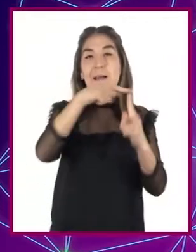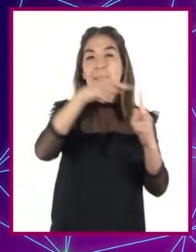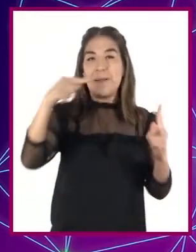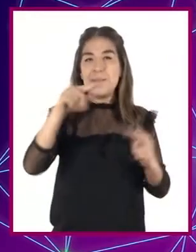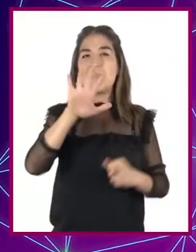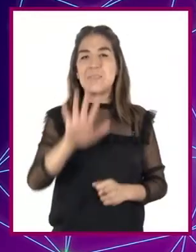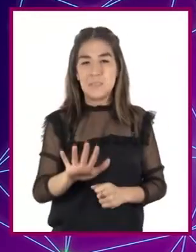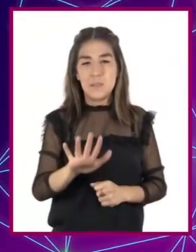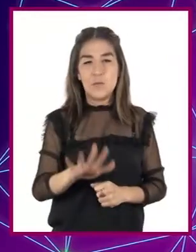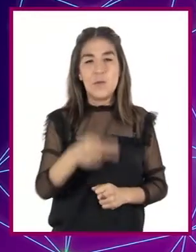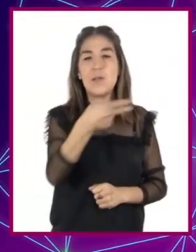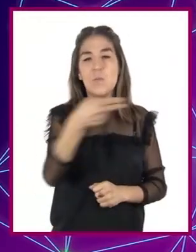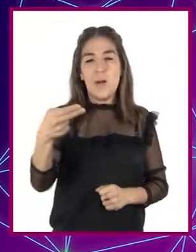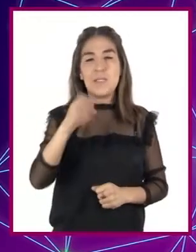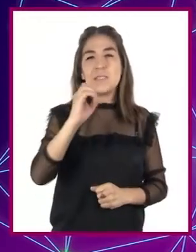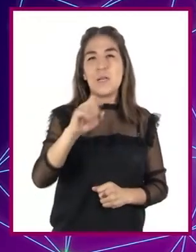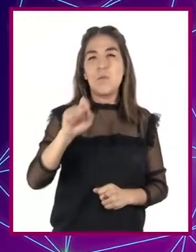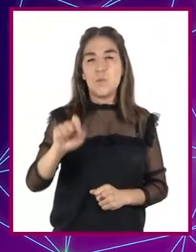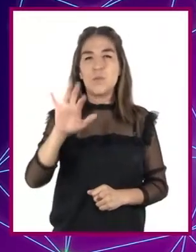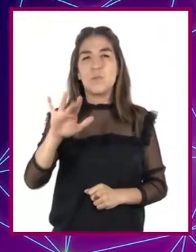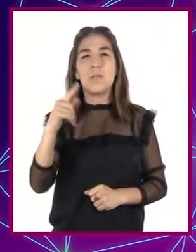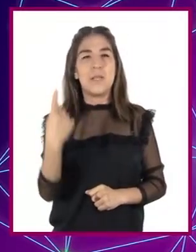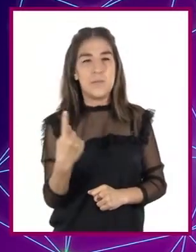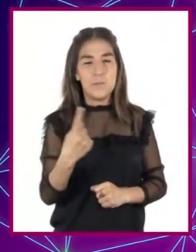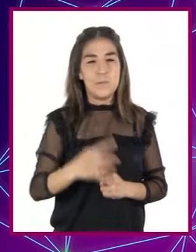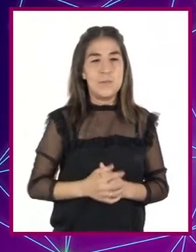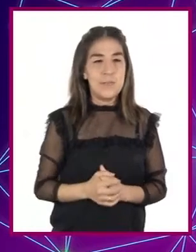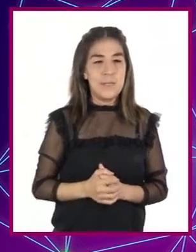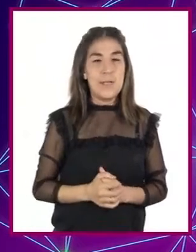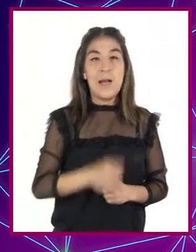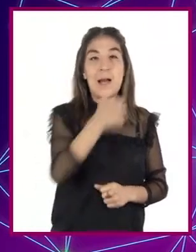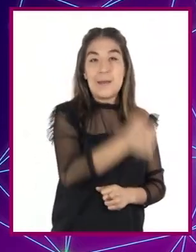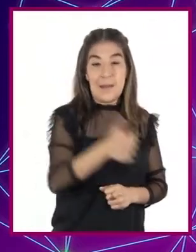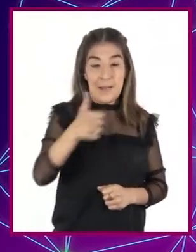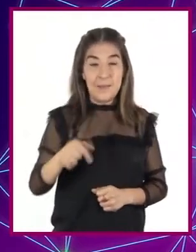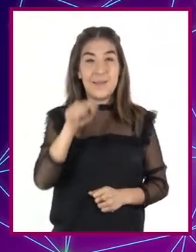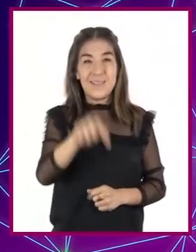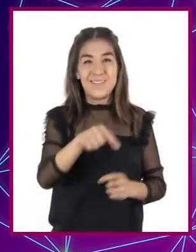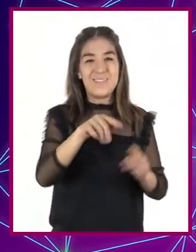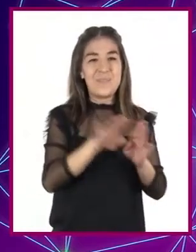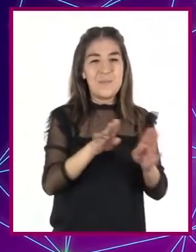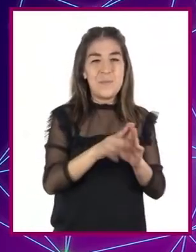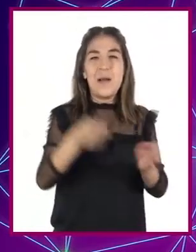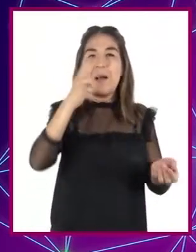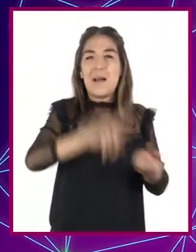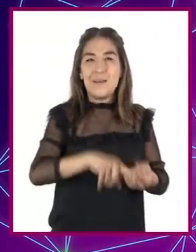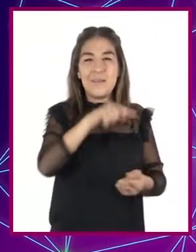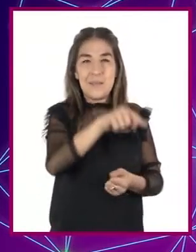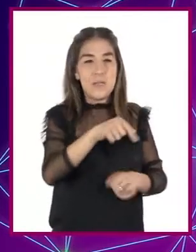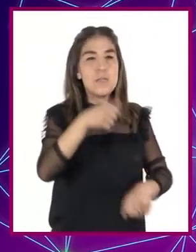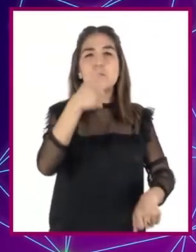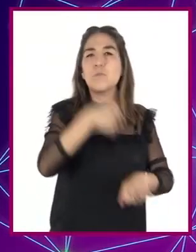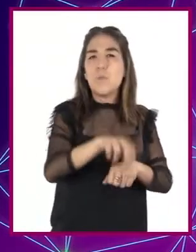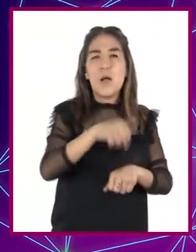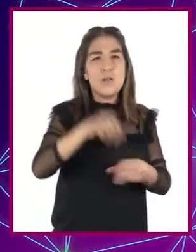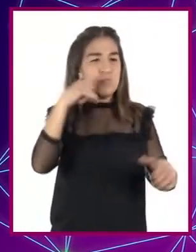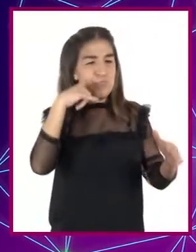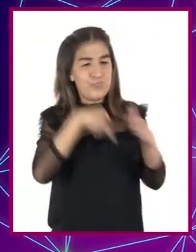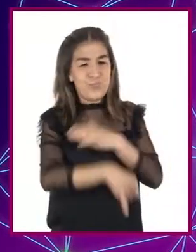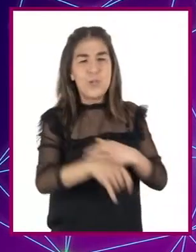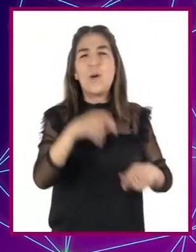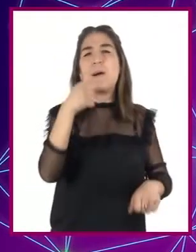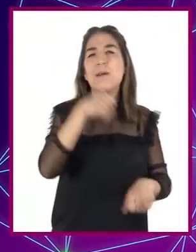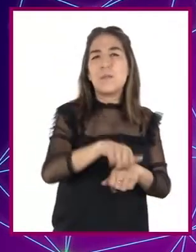5, igual a 0.51. Cada uno de los intervalos tiene un límite inferior y un límite superior